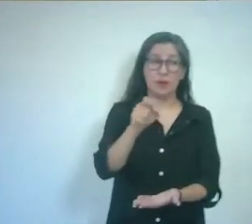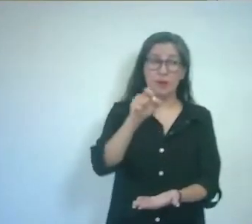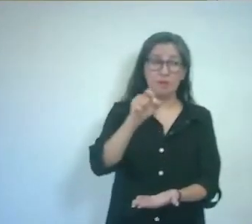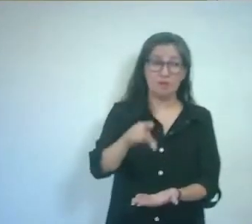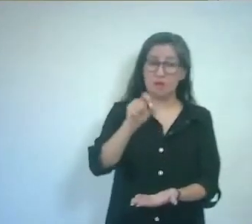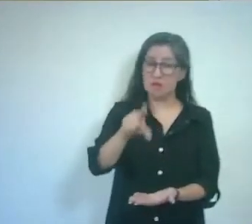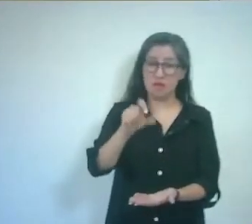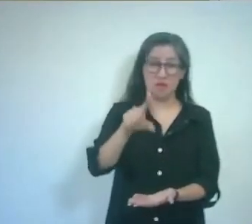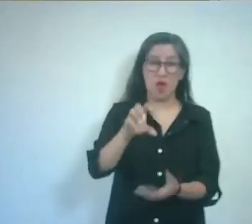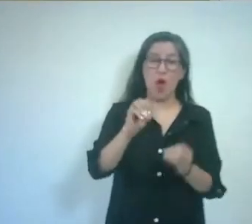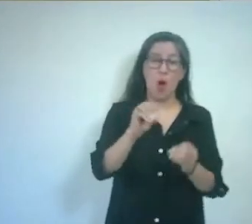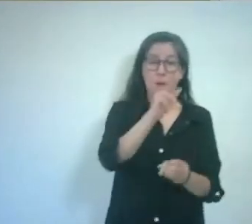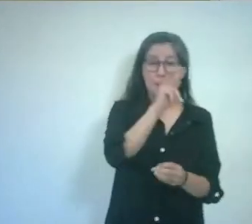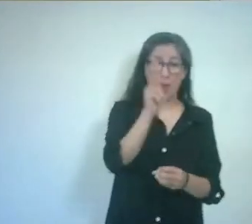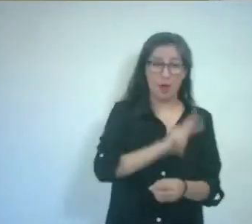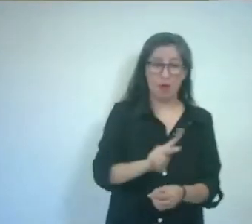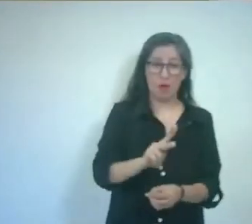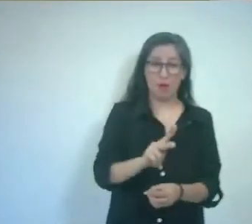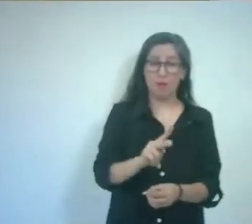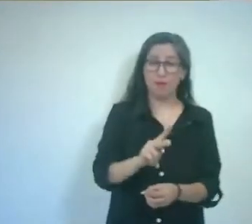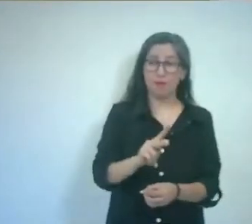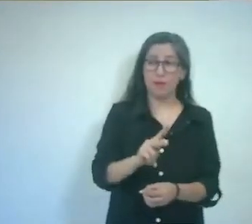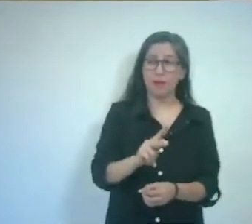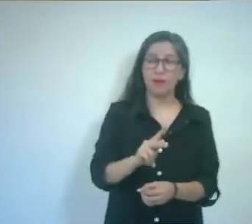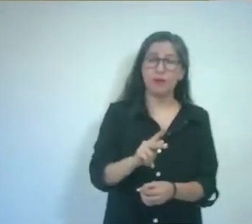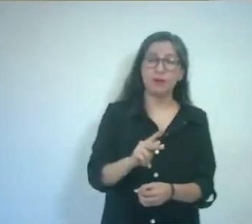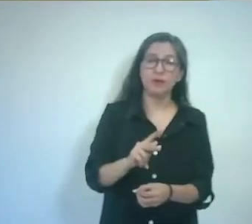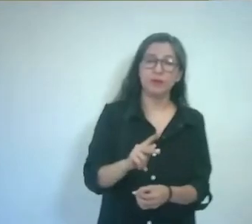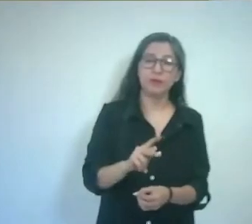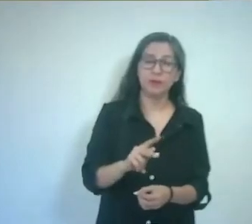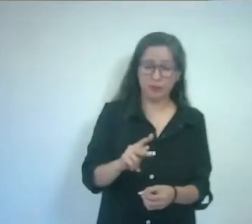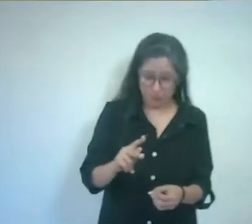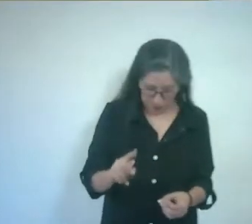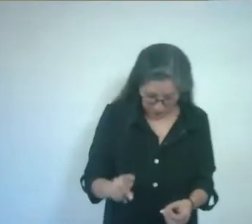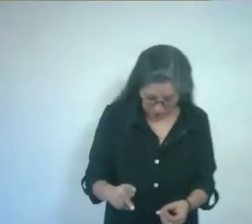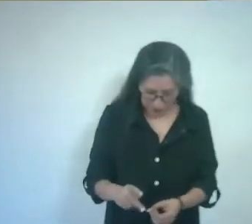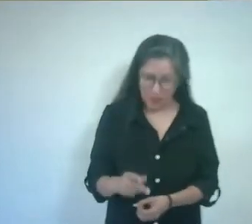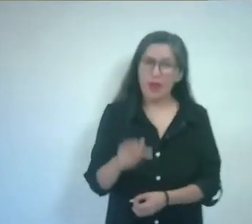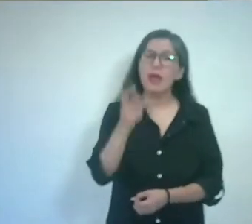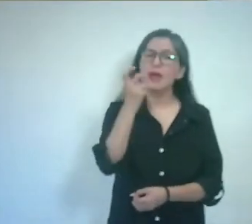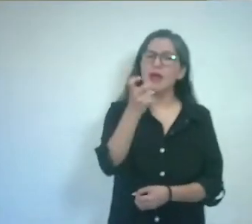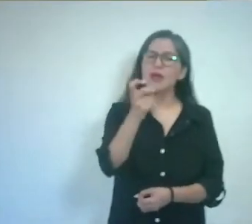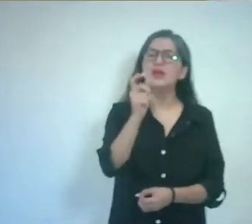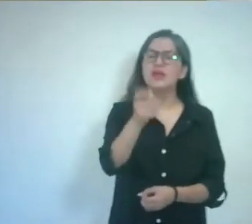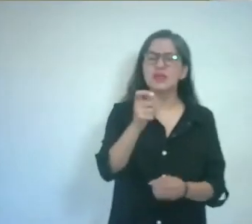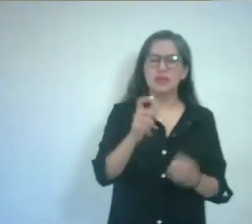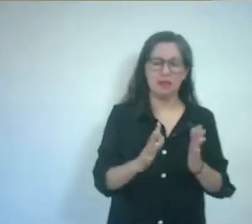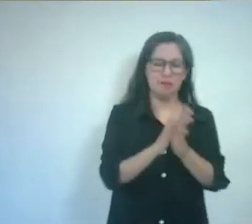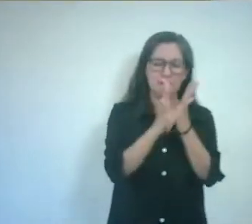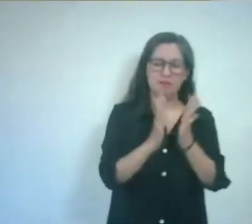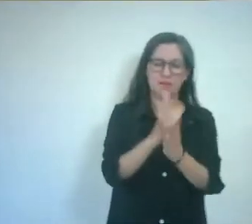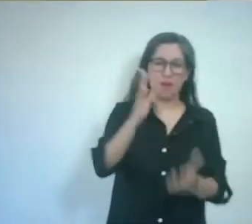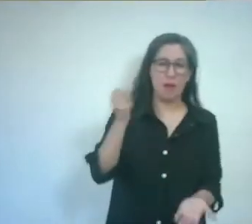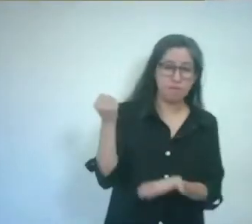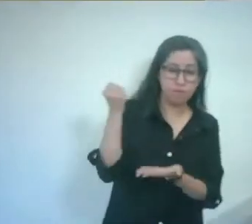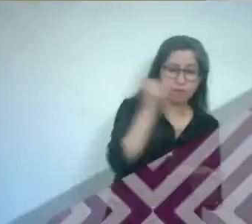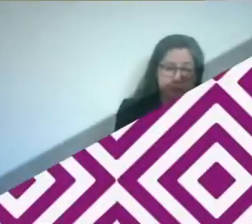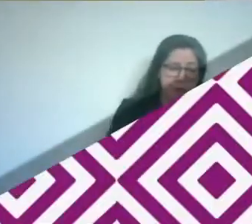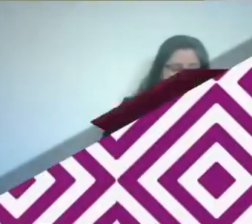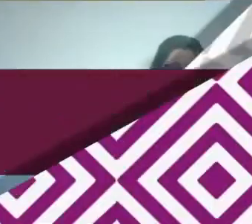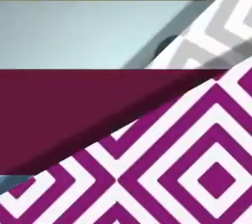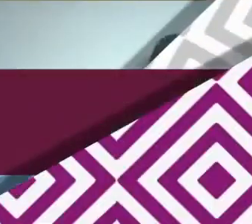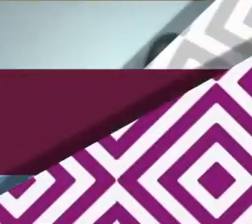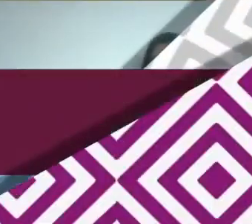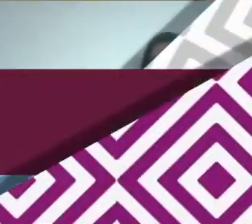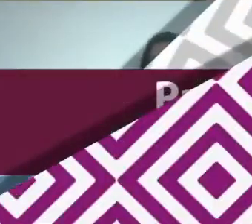peor. Eso es el no invertir a la democracia, es no invertir a una